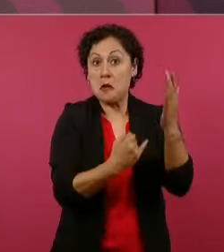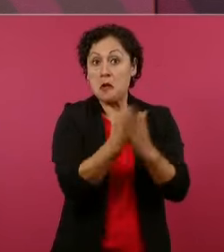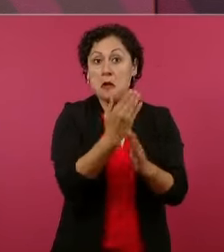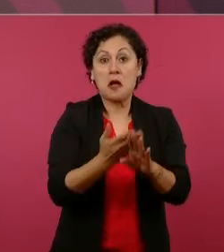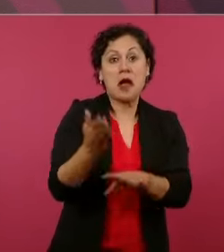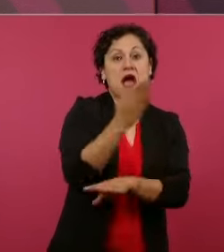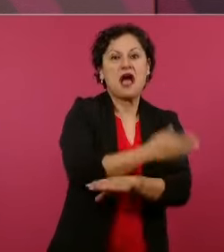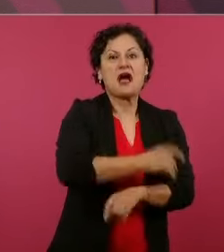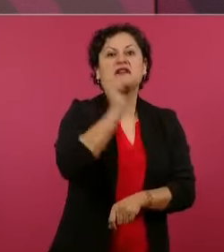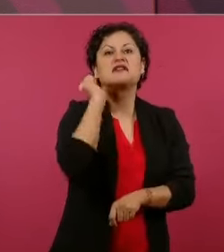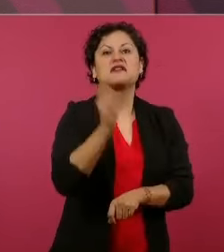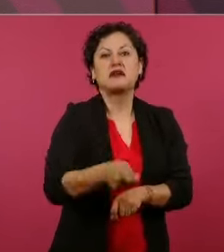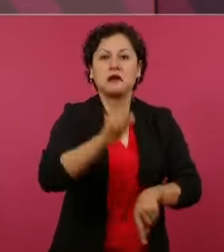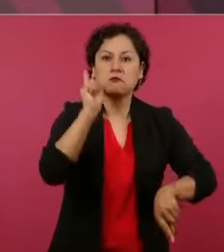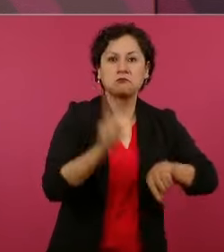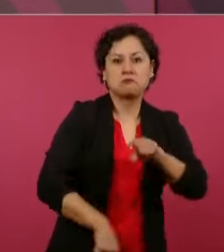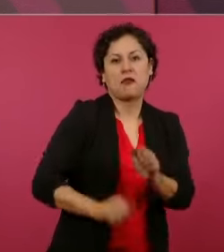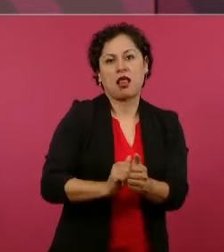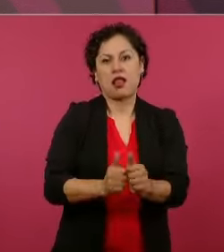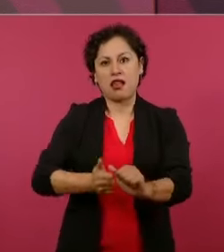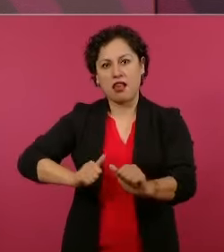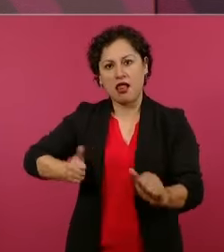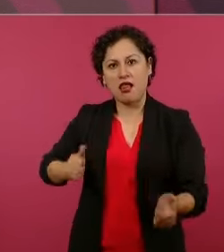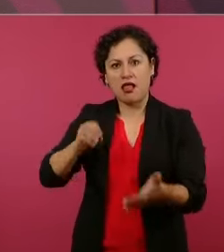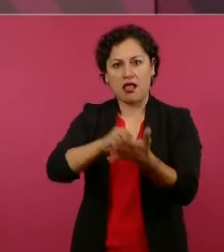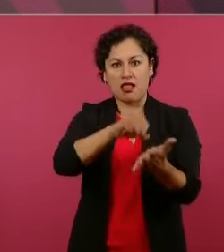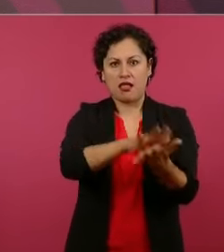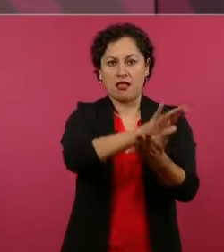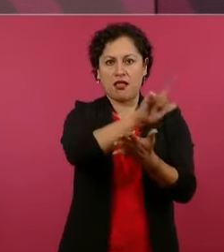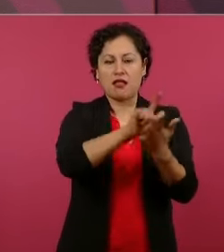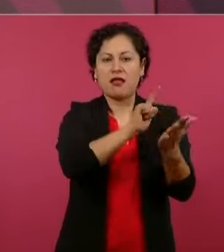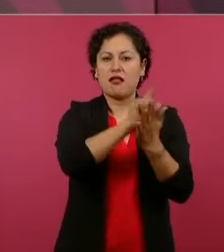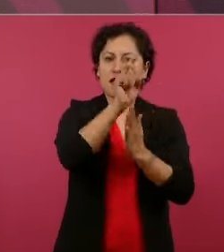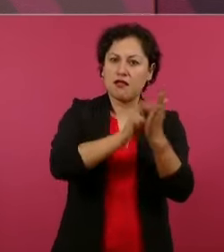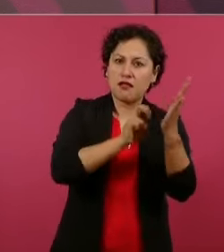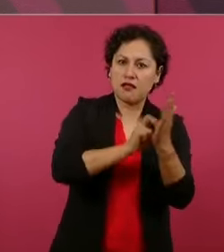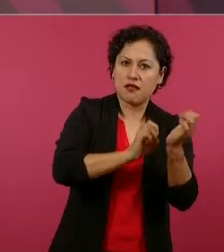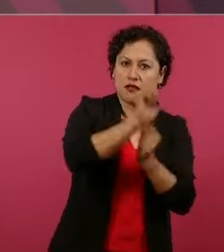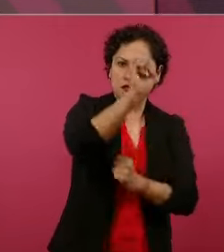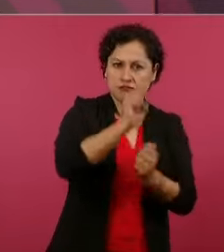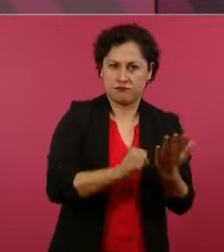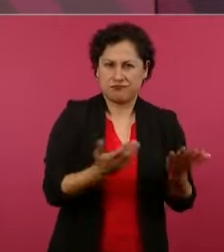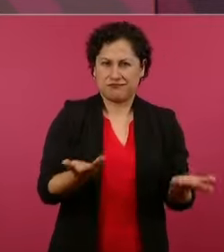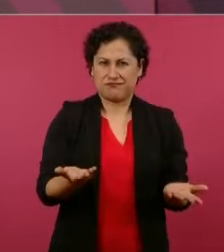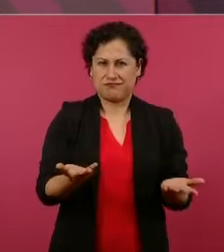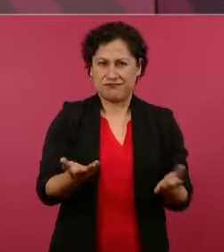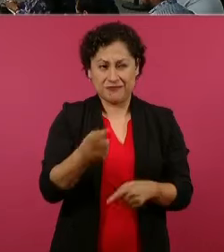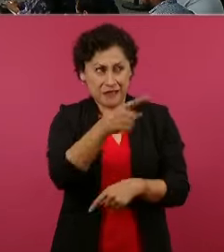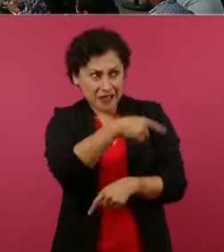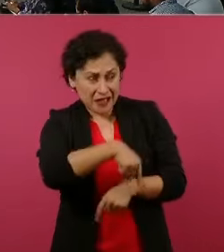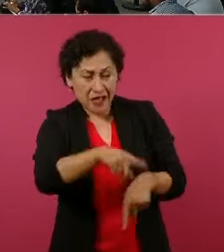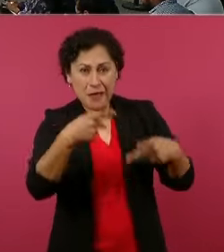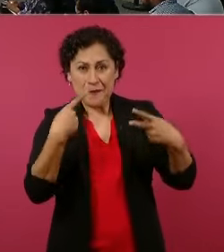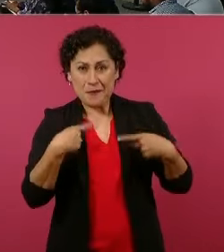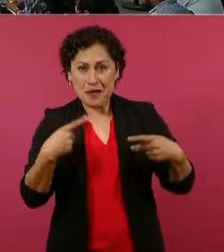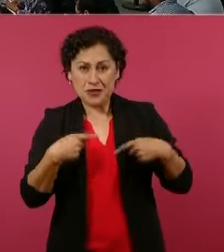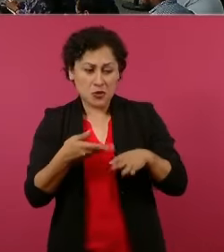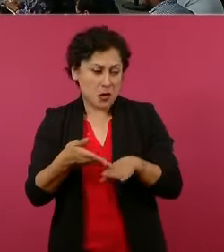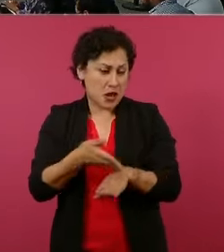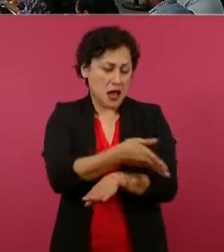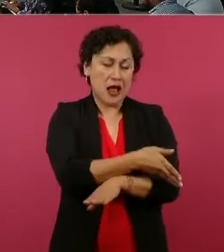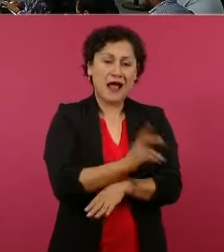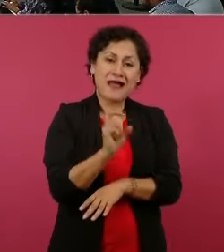que no se dedicaron en 36 años a reformar la